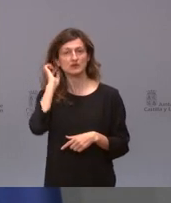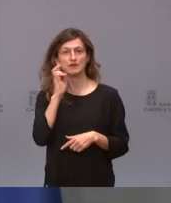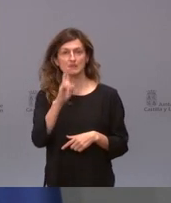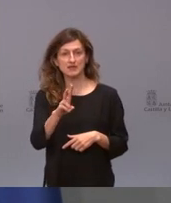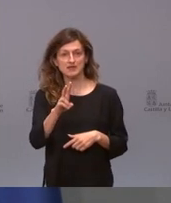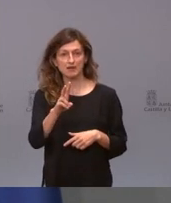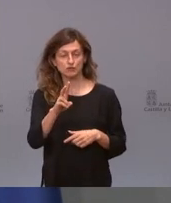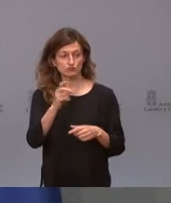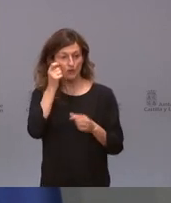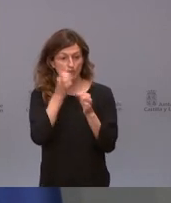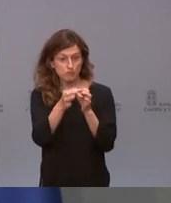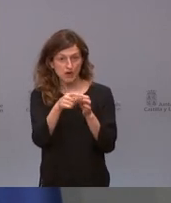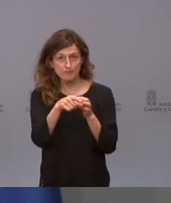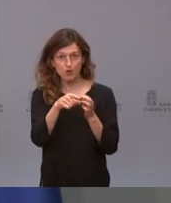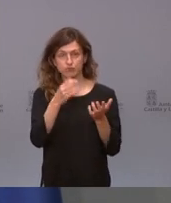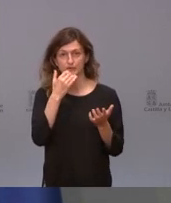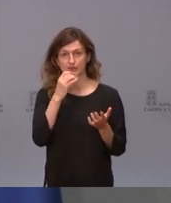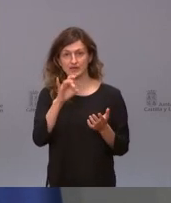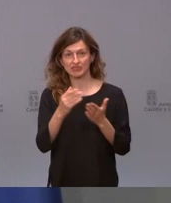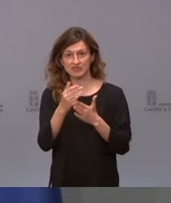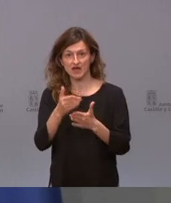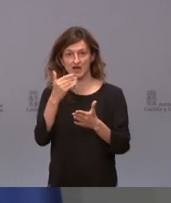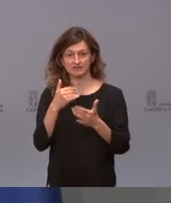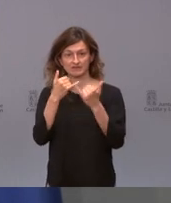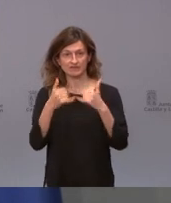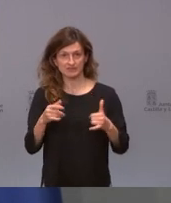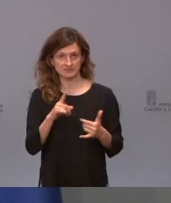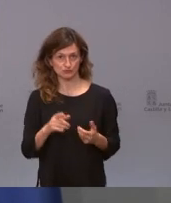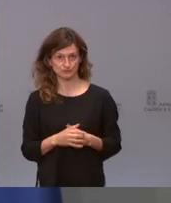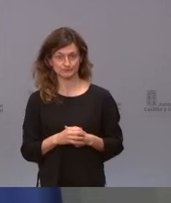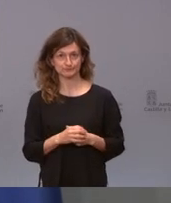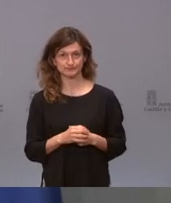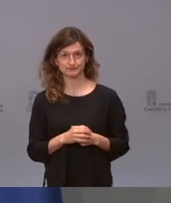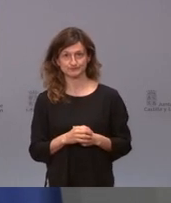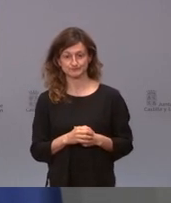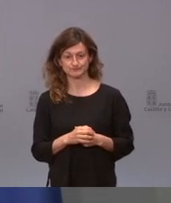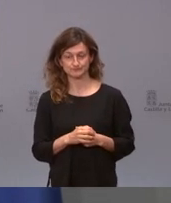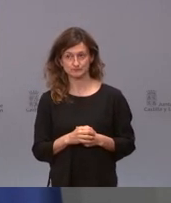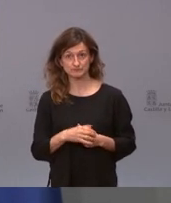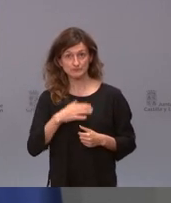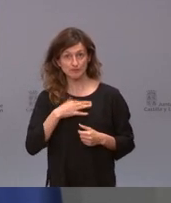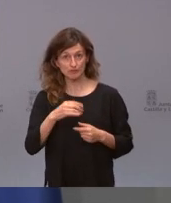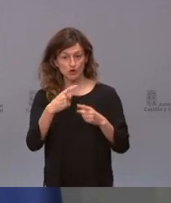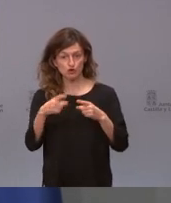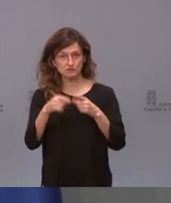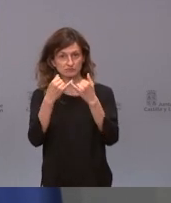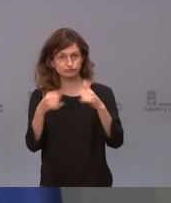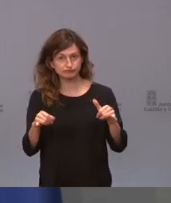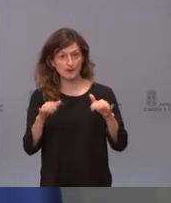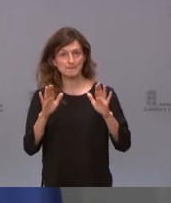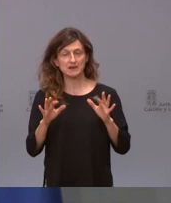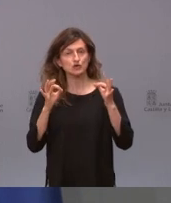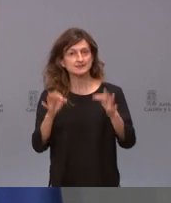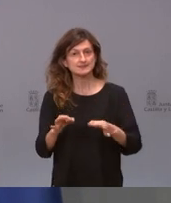pasado en este municipio pues veíamos 15 días antes no fiestas podemos celebrar cosas pero las tenemos que celebrar